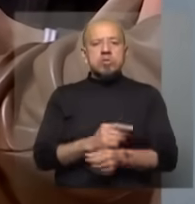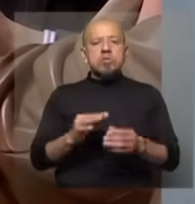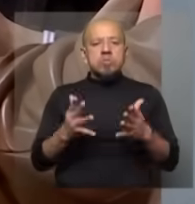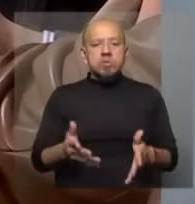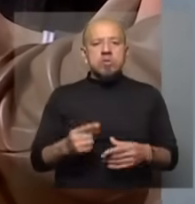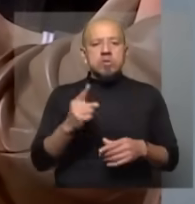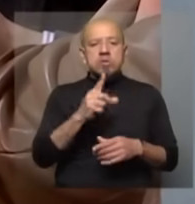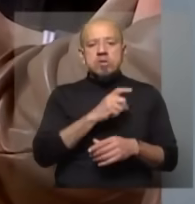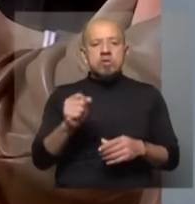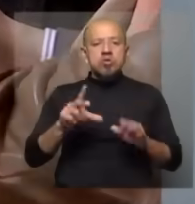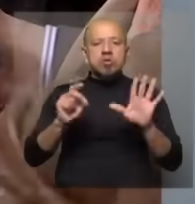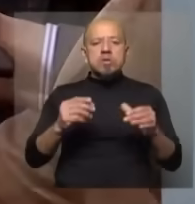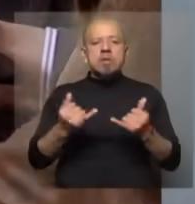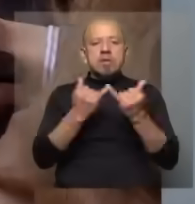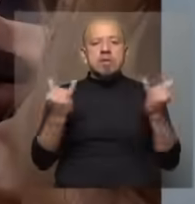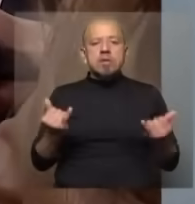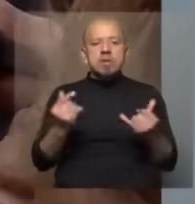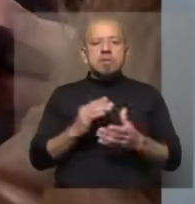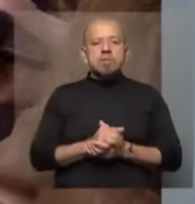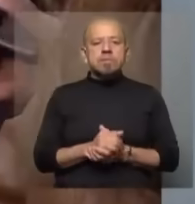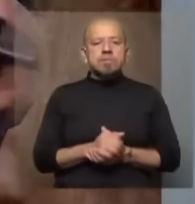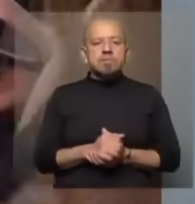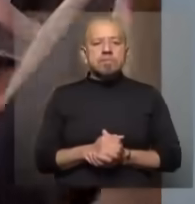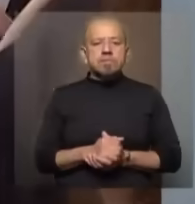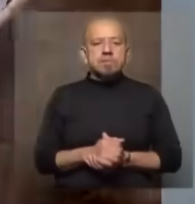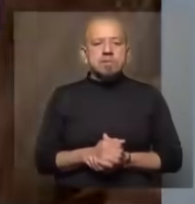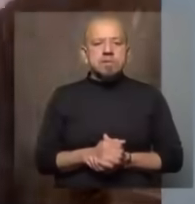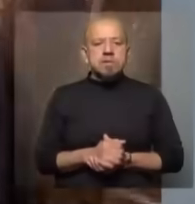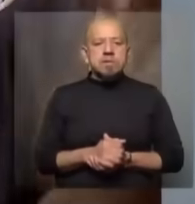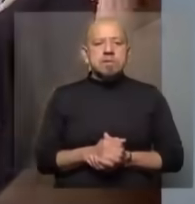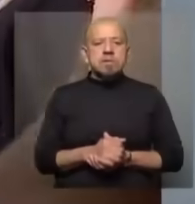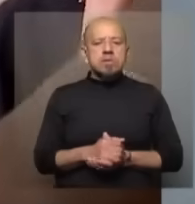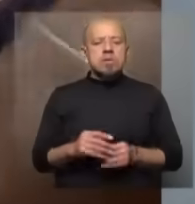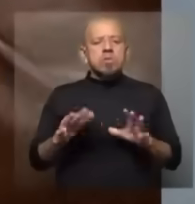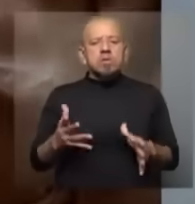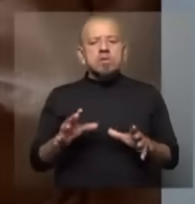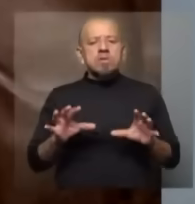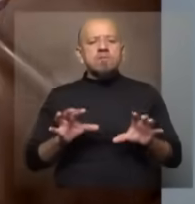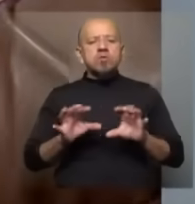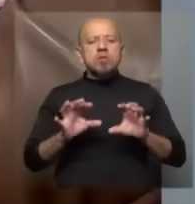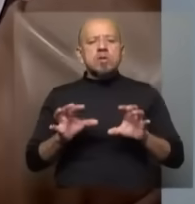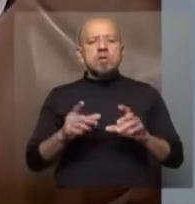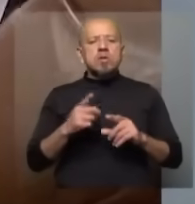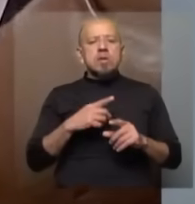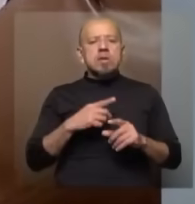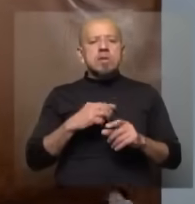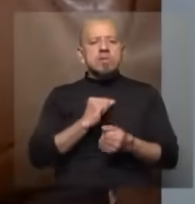180 días Cuál es el funcionario perdón Porque es importante decirlo pero Cuál es el funcionario de